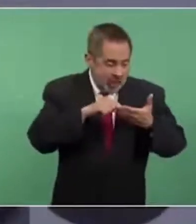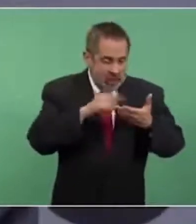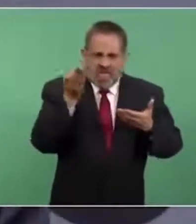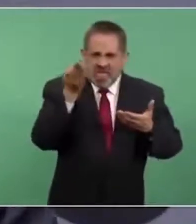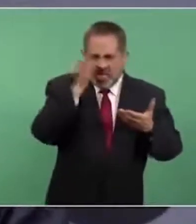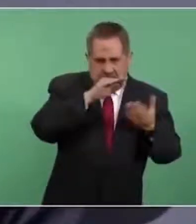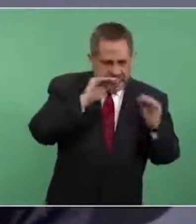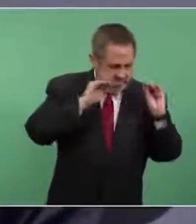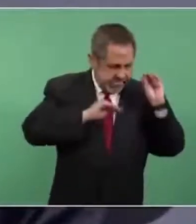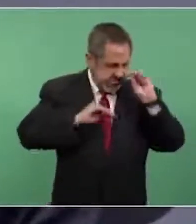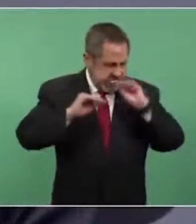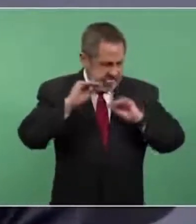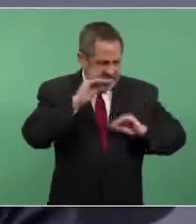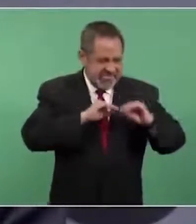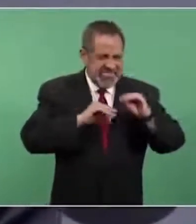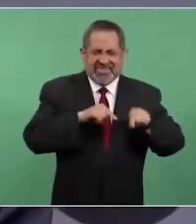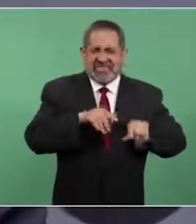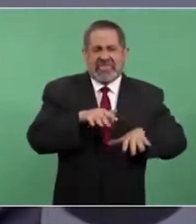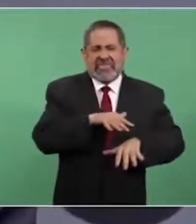de bajísima calidad.